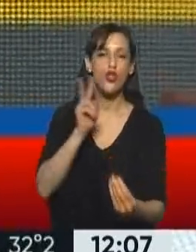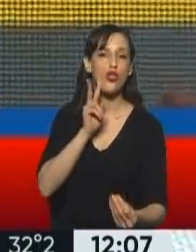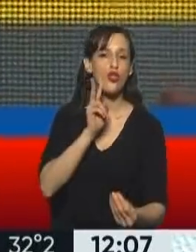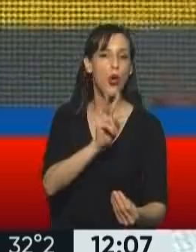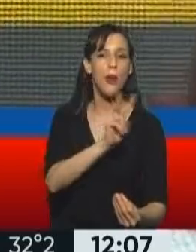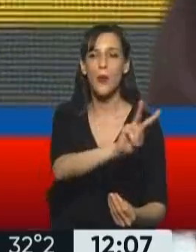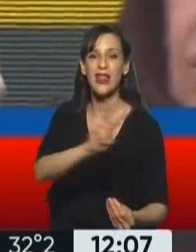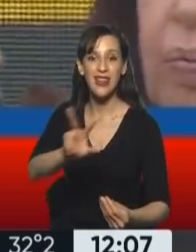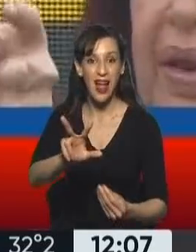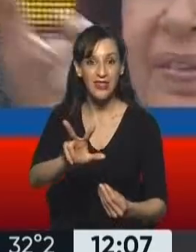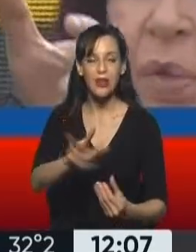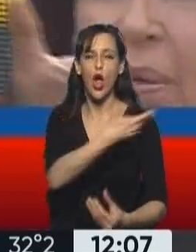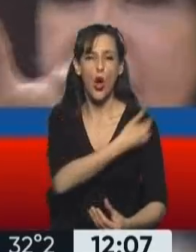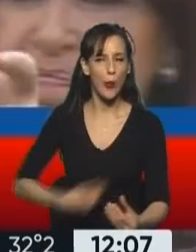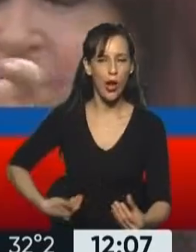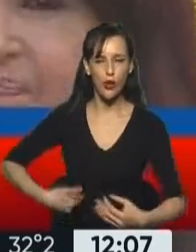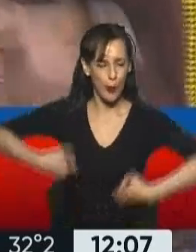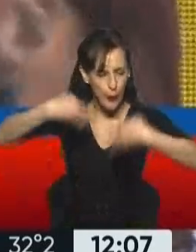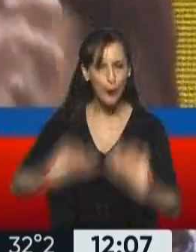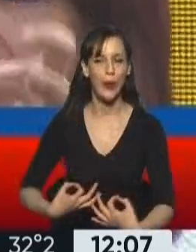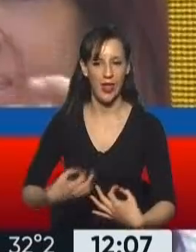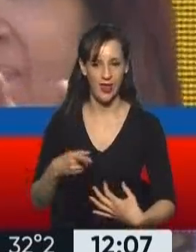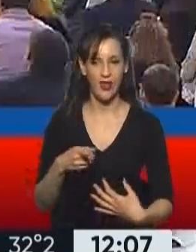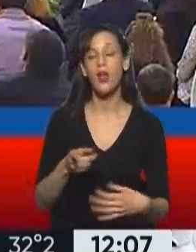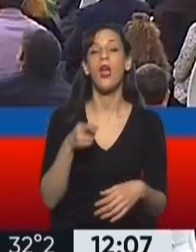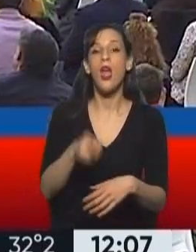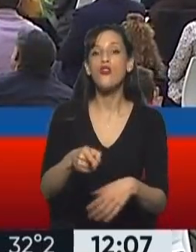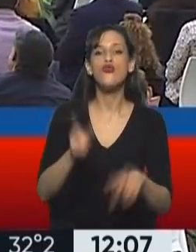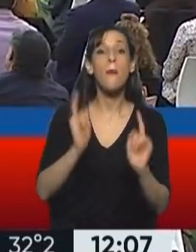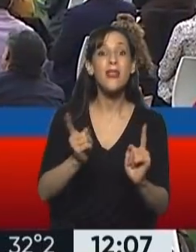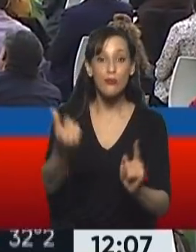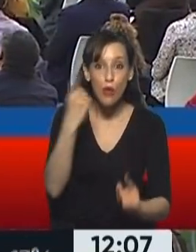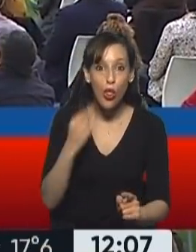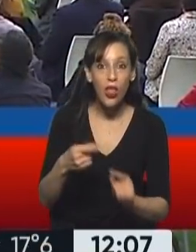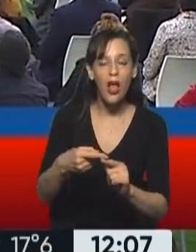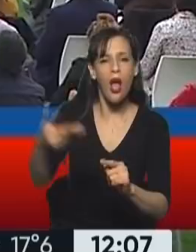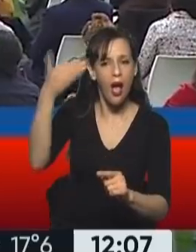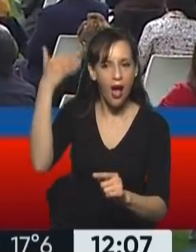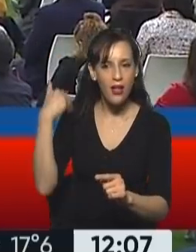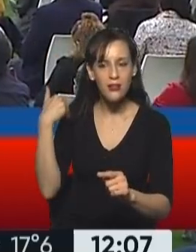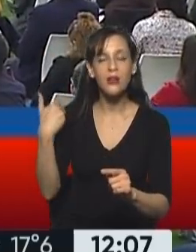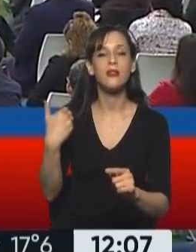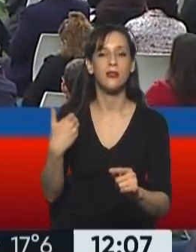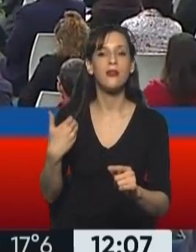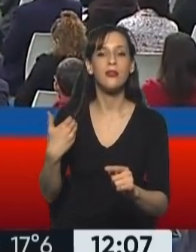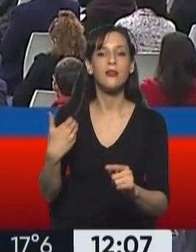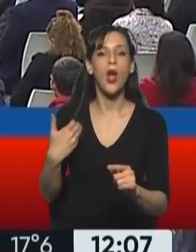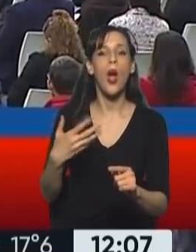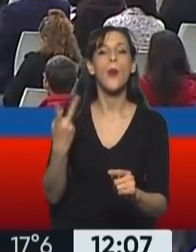La arquitectura de ese Frente de Todos comenzó el mismo día que terminó el gobierno de la hoy